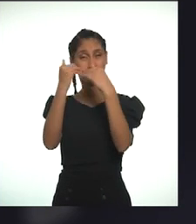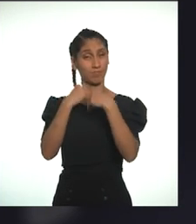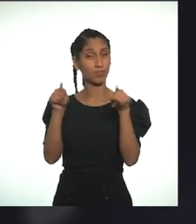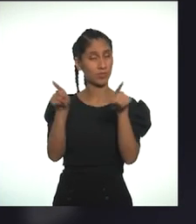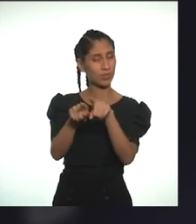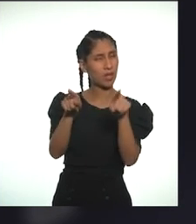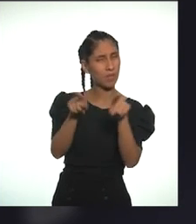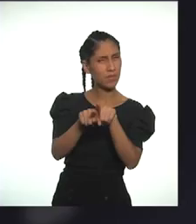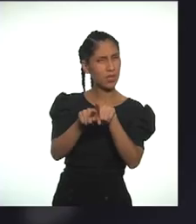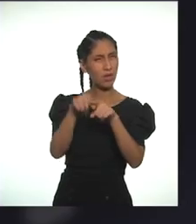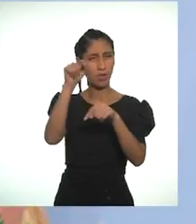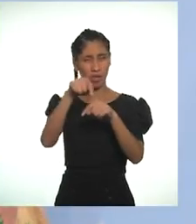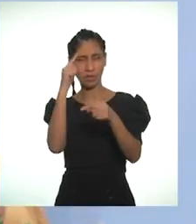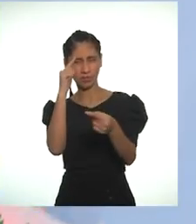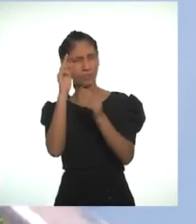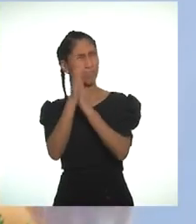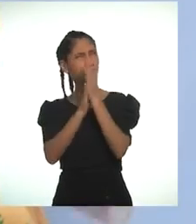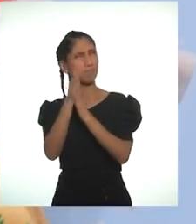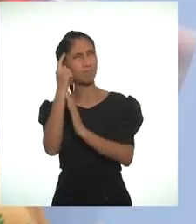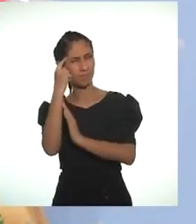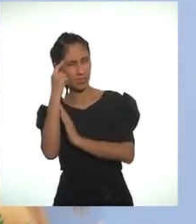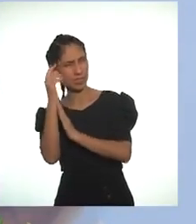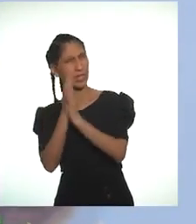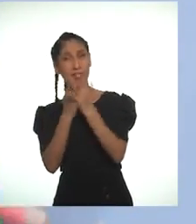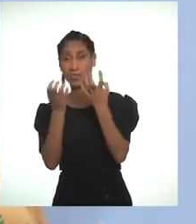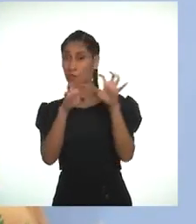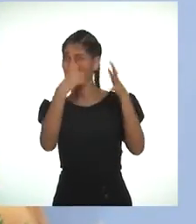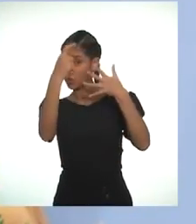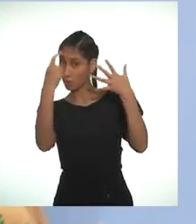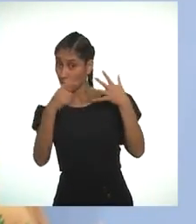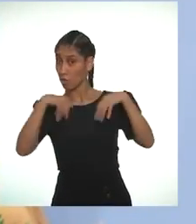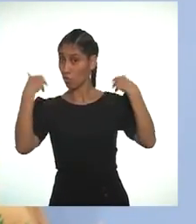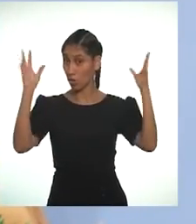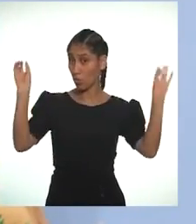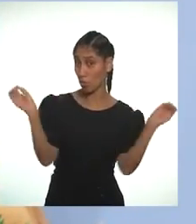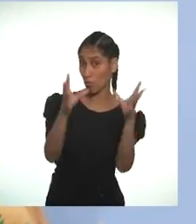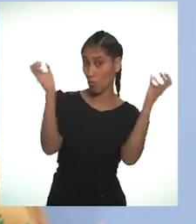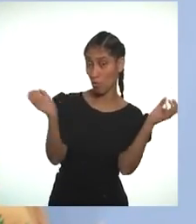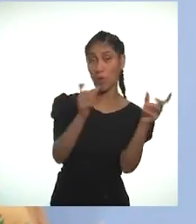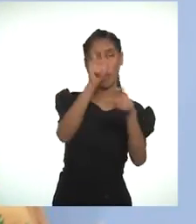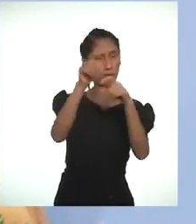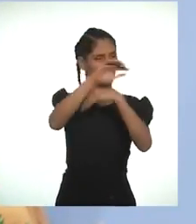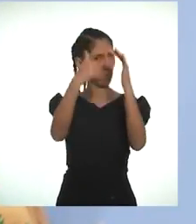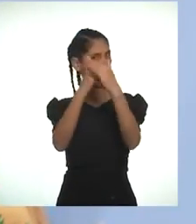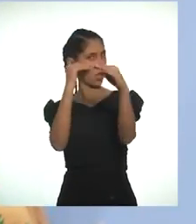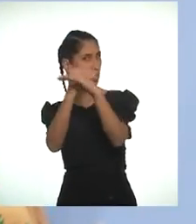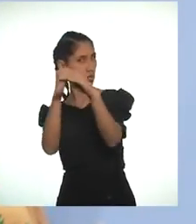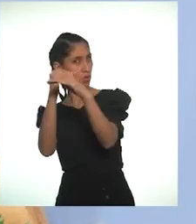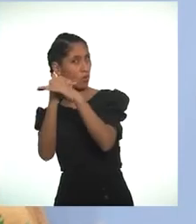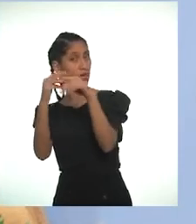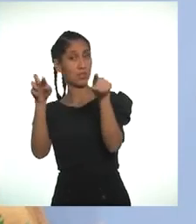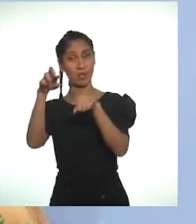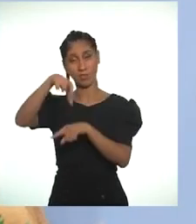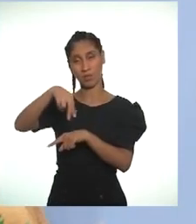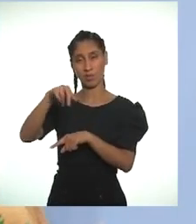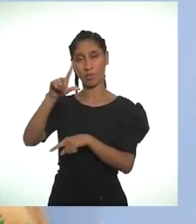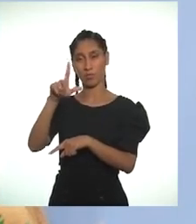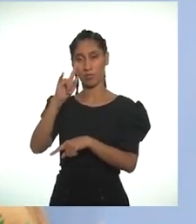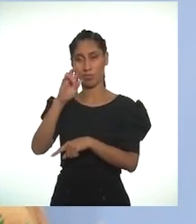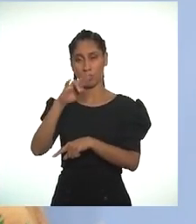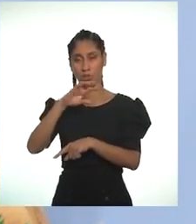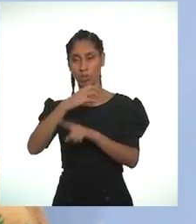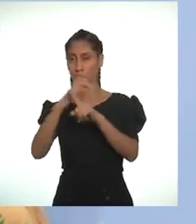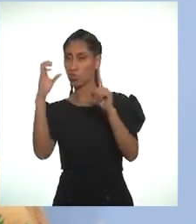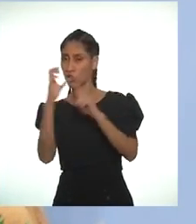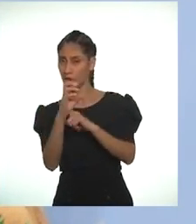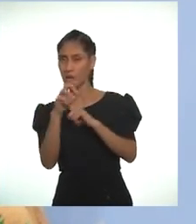Como parte de nuestro compromiso por pensar en acciones que promuevan un país igualitario y pluricultural, tener estos